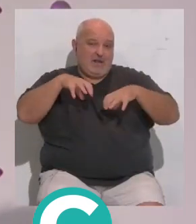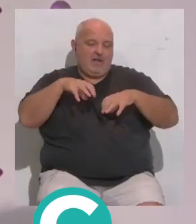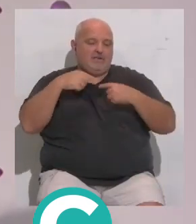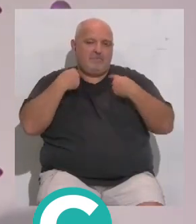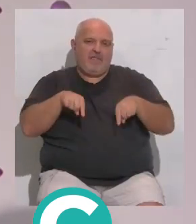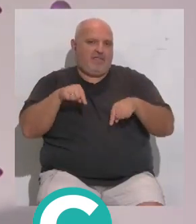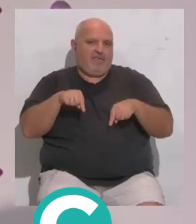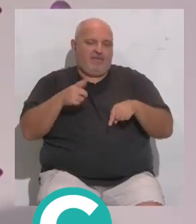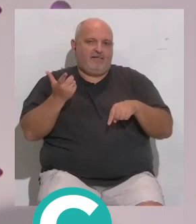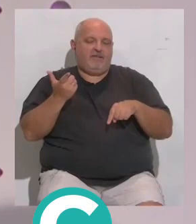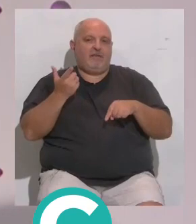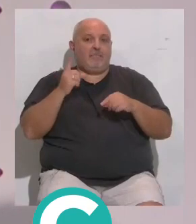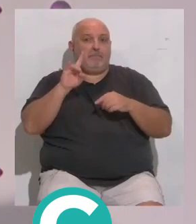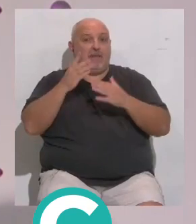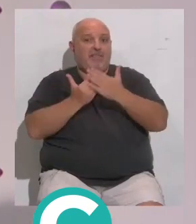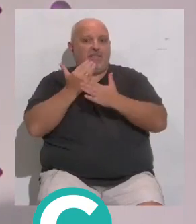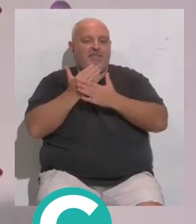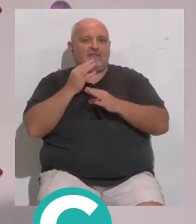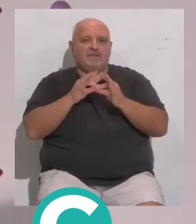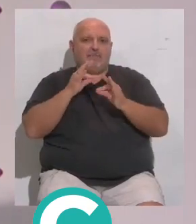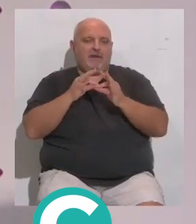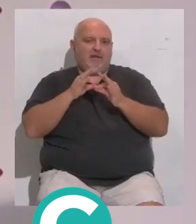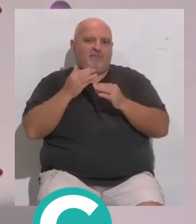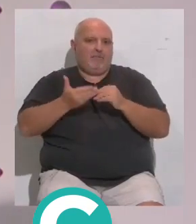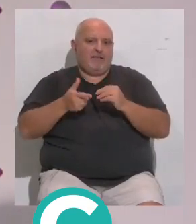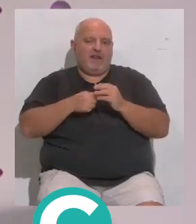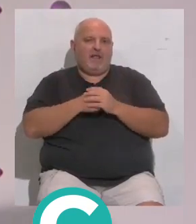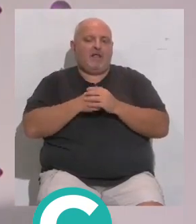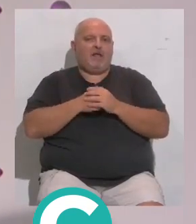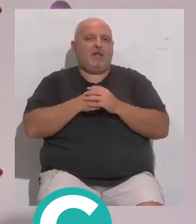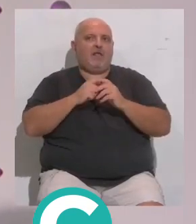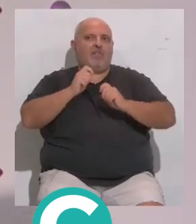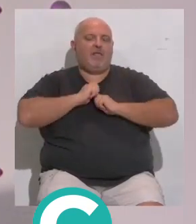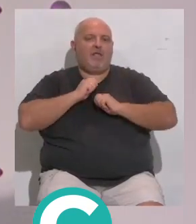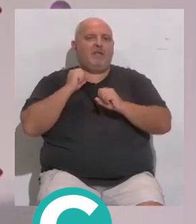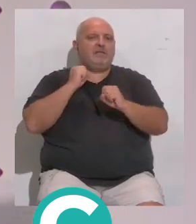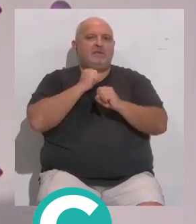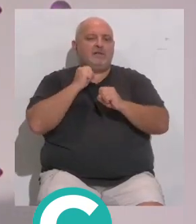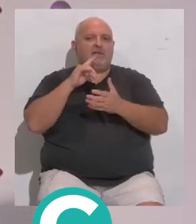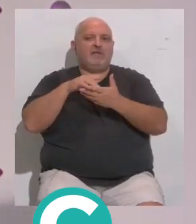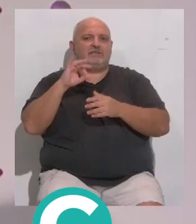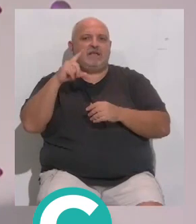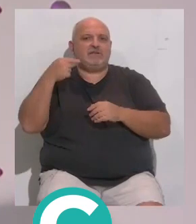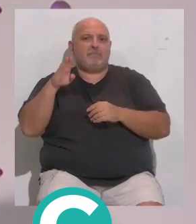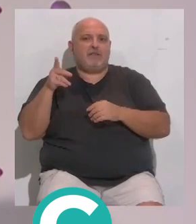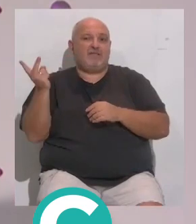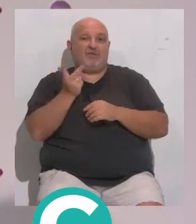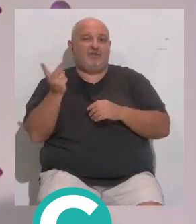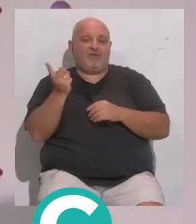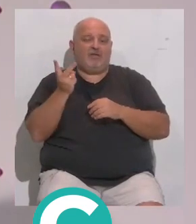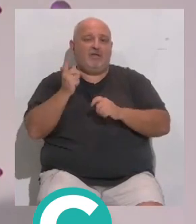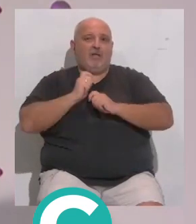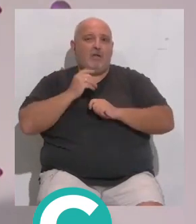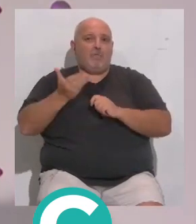pierde, ¿sabes? La primera quincena en septiembre es fundamental. Que el refuerzo de la Magna y de la GP ha